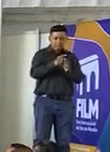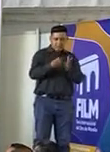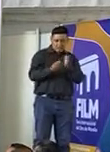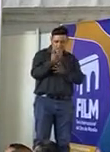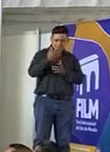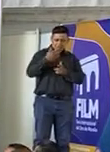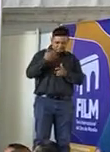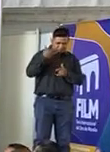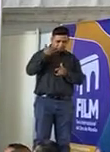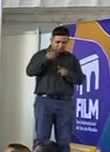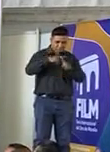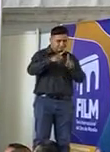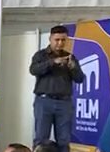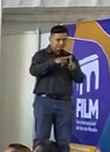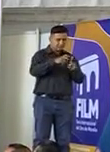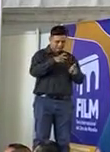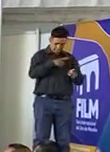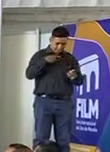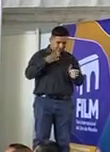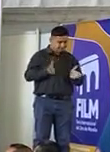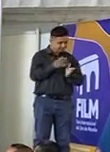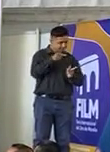este esfuerzo y que vamos